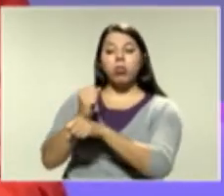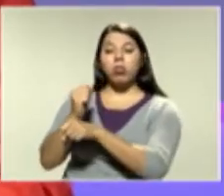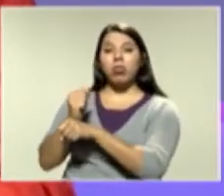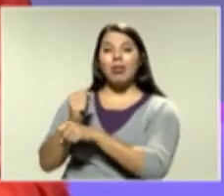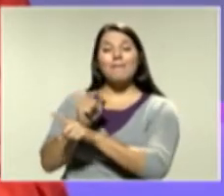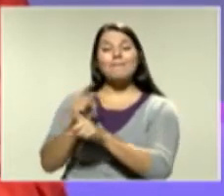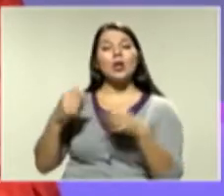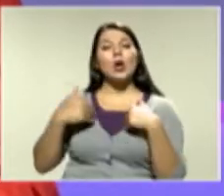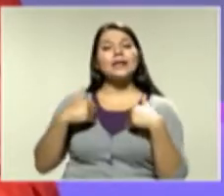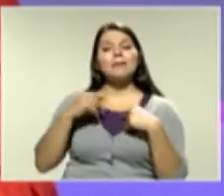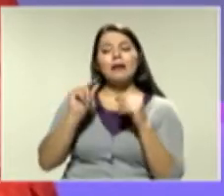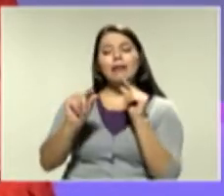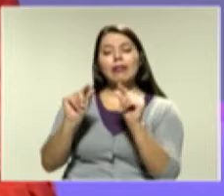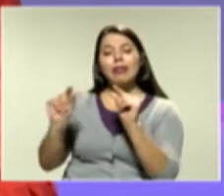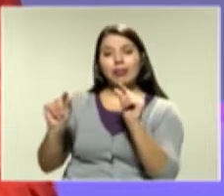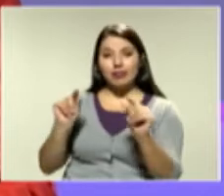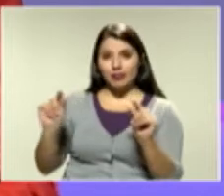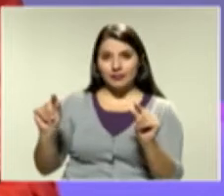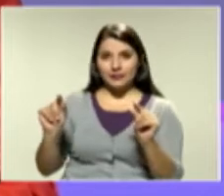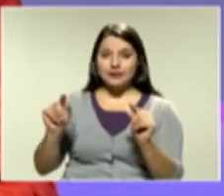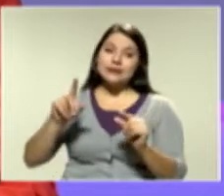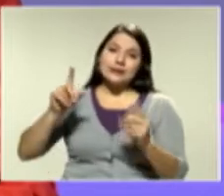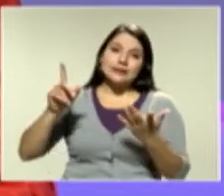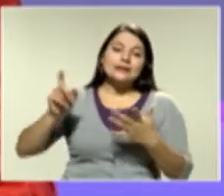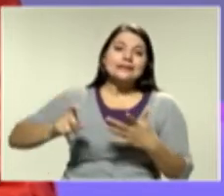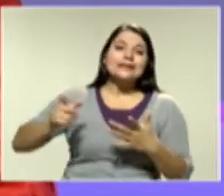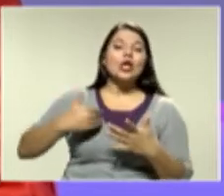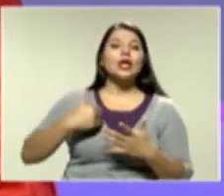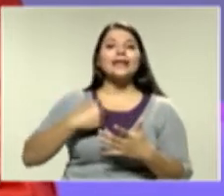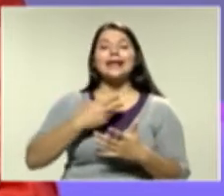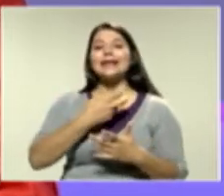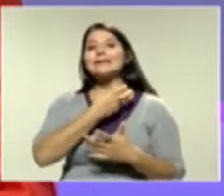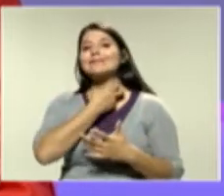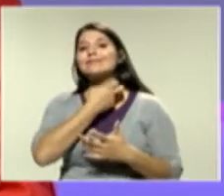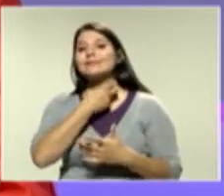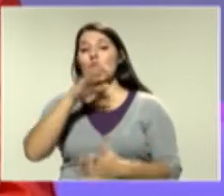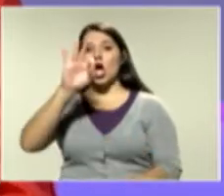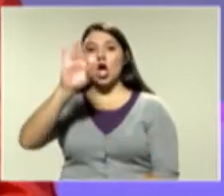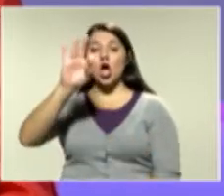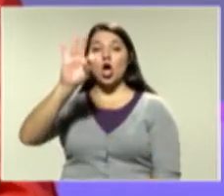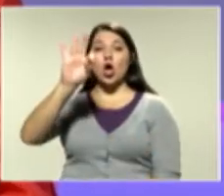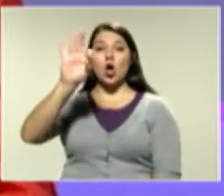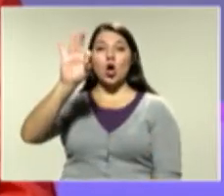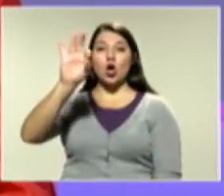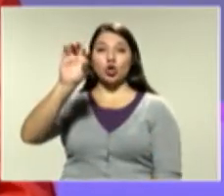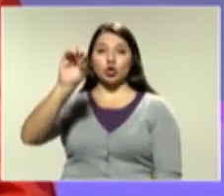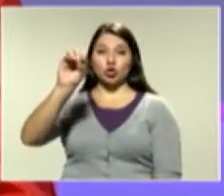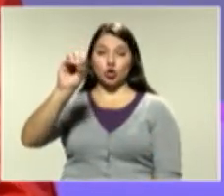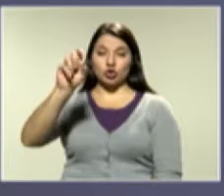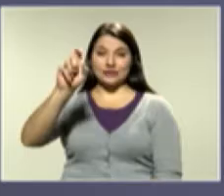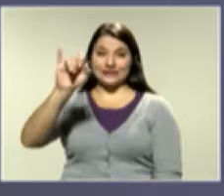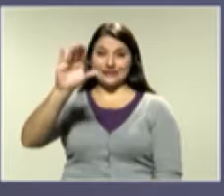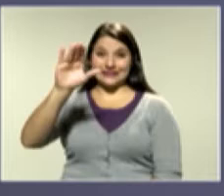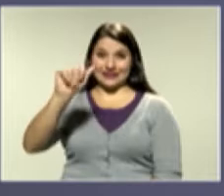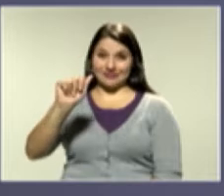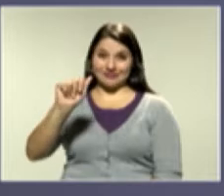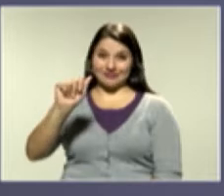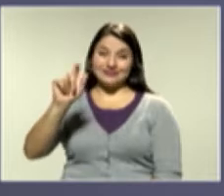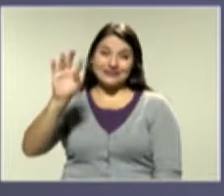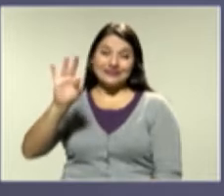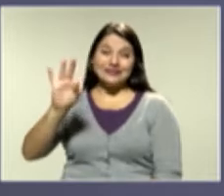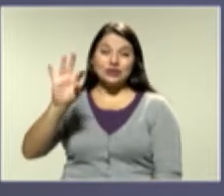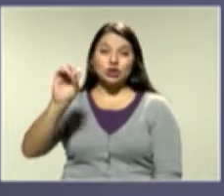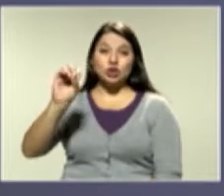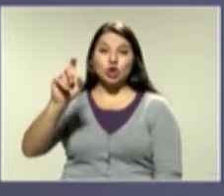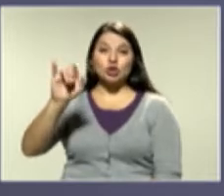que sean toxicológicamente activas para cumplir con su función por la cual fueron sintetizadas. Es decir, son venenos